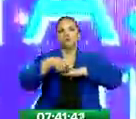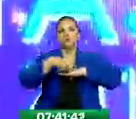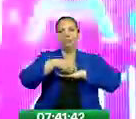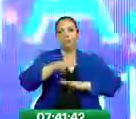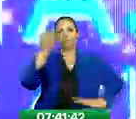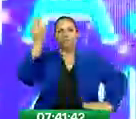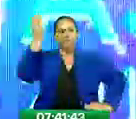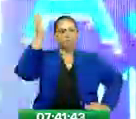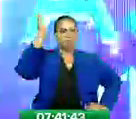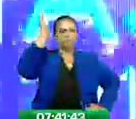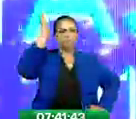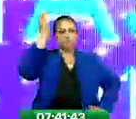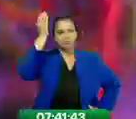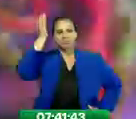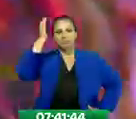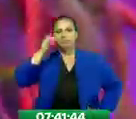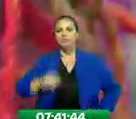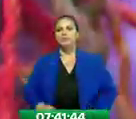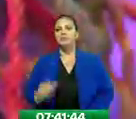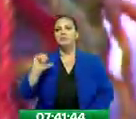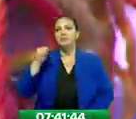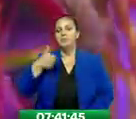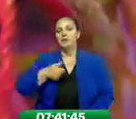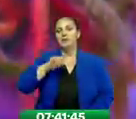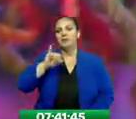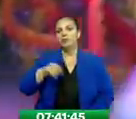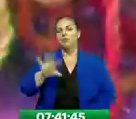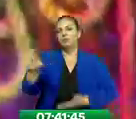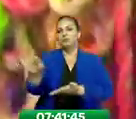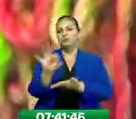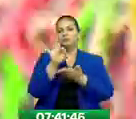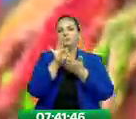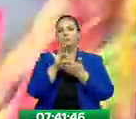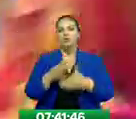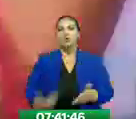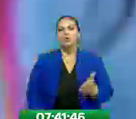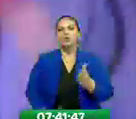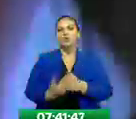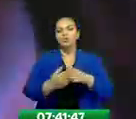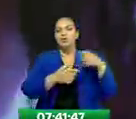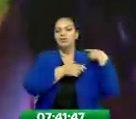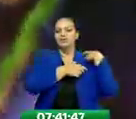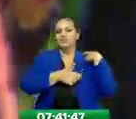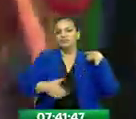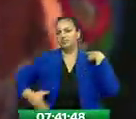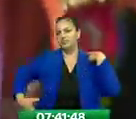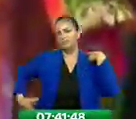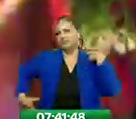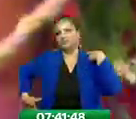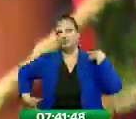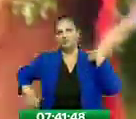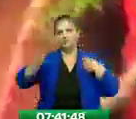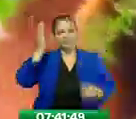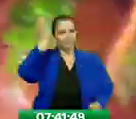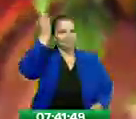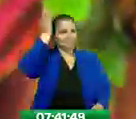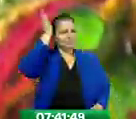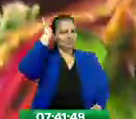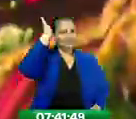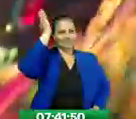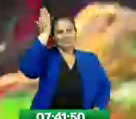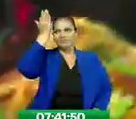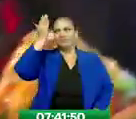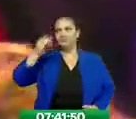se realizará este jueves. Durante el evento, las participantes lucieron el traje típico